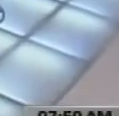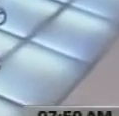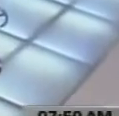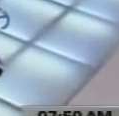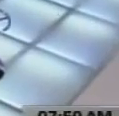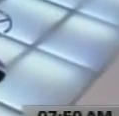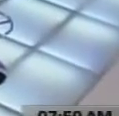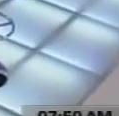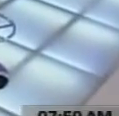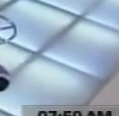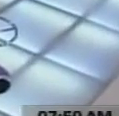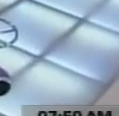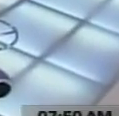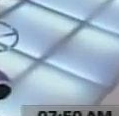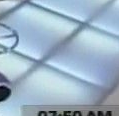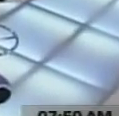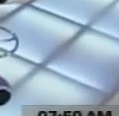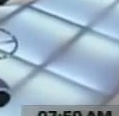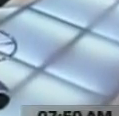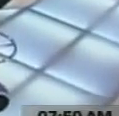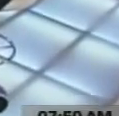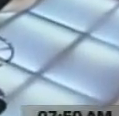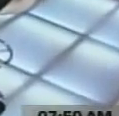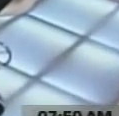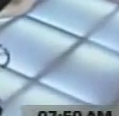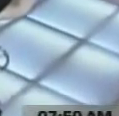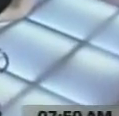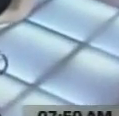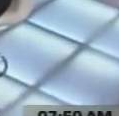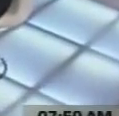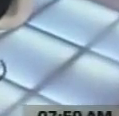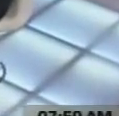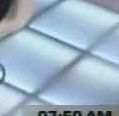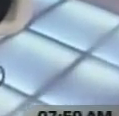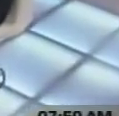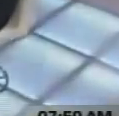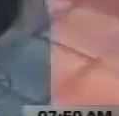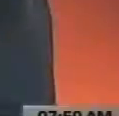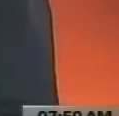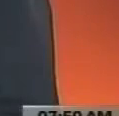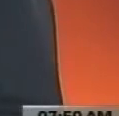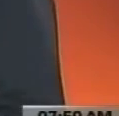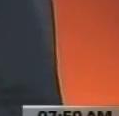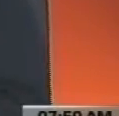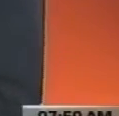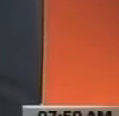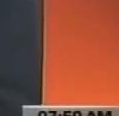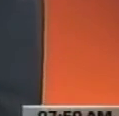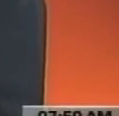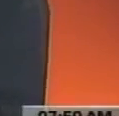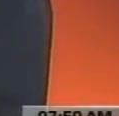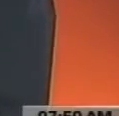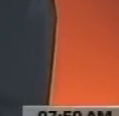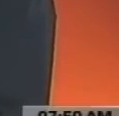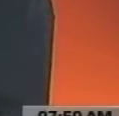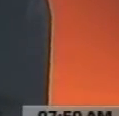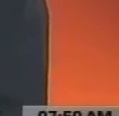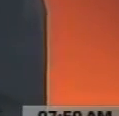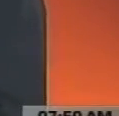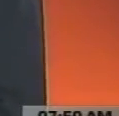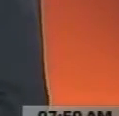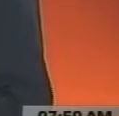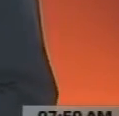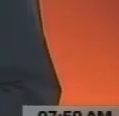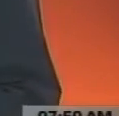críticas que se han hecho, no solamente en Venezuela y en Latinoamérica, sino en el mundo entero, hacia el sector minero. ¿Cómo se busca el equilibrio de un proyecto de desarrollo